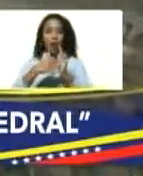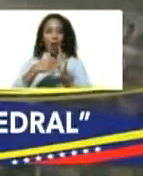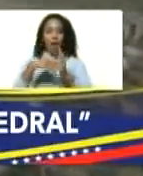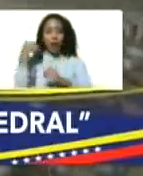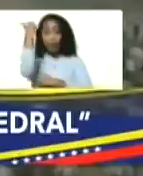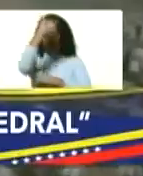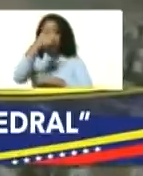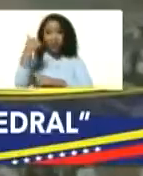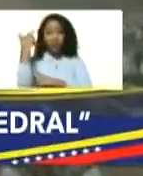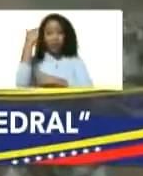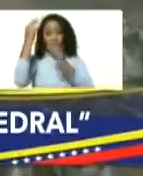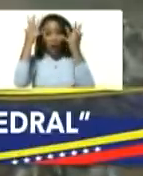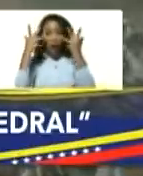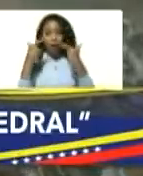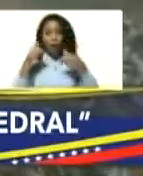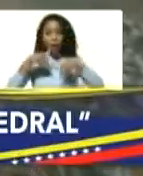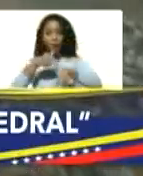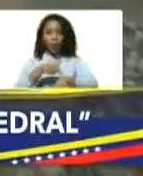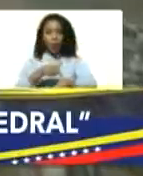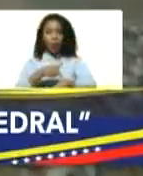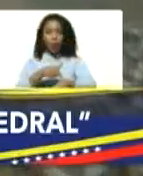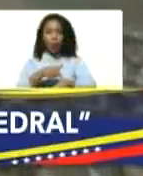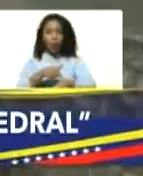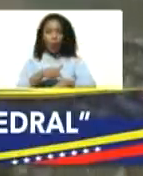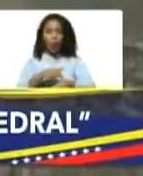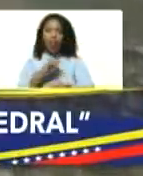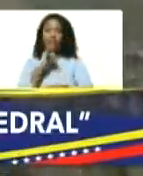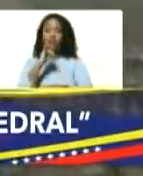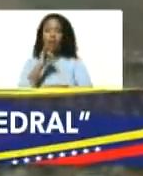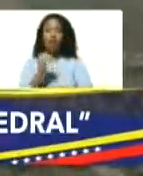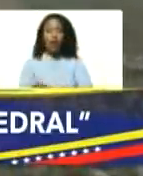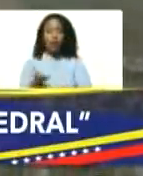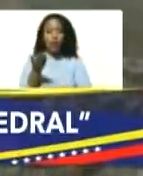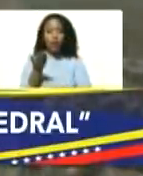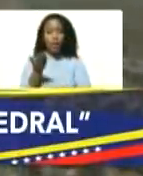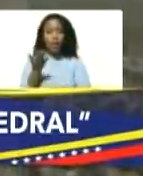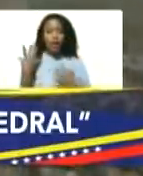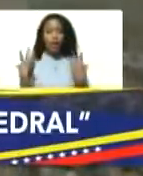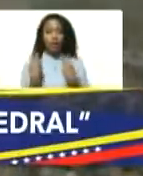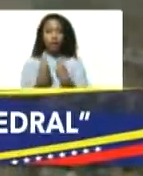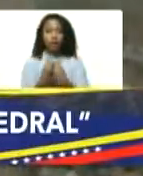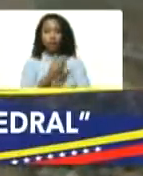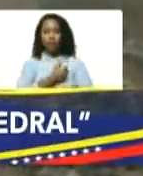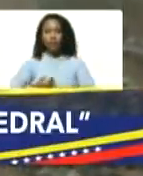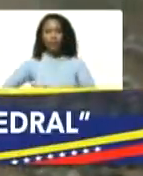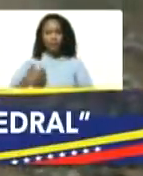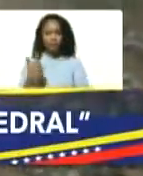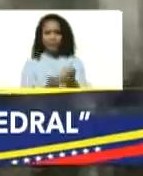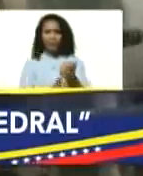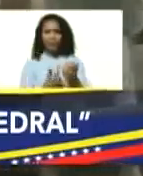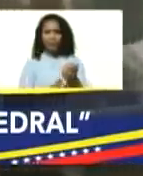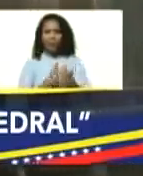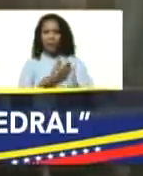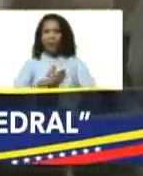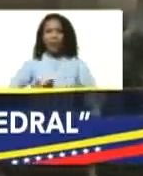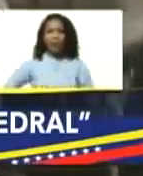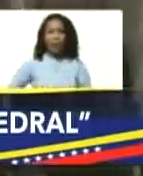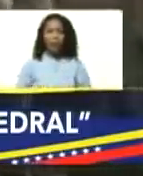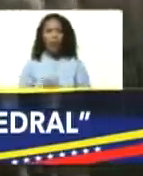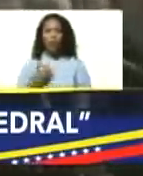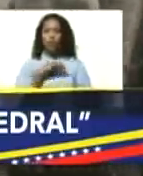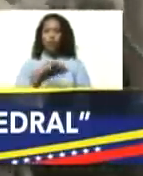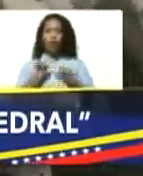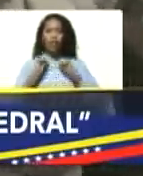en este momento y bueno como un dato importante compañero presidente hermano presidente bueno estamos iniciando